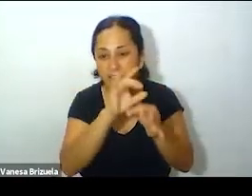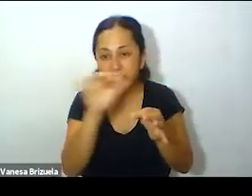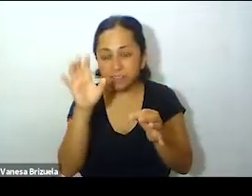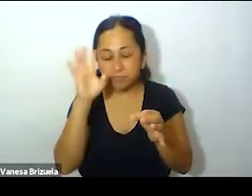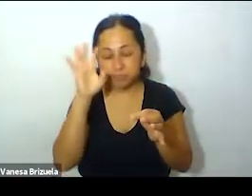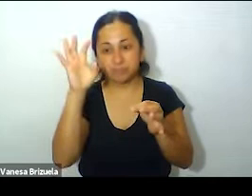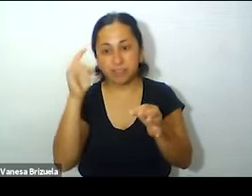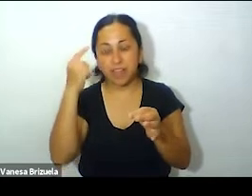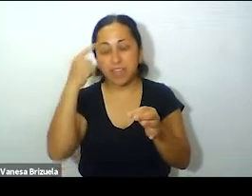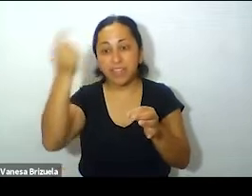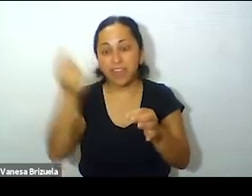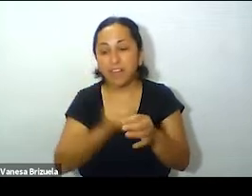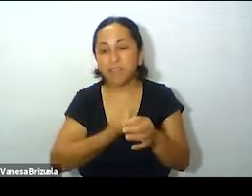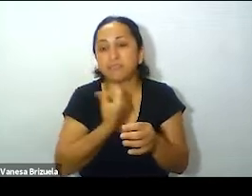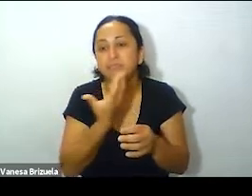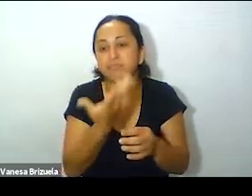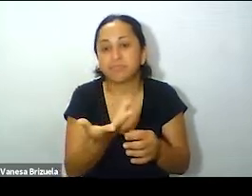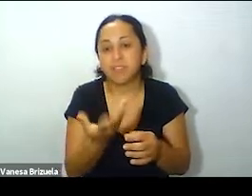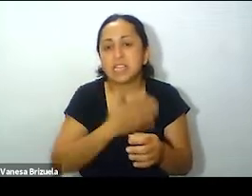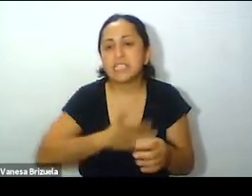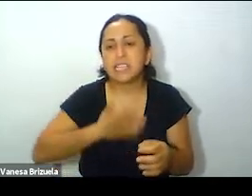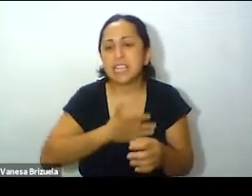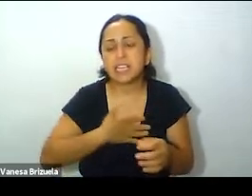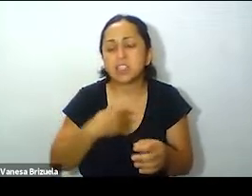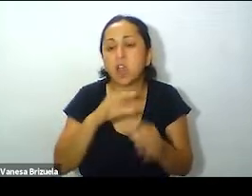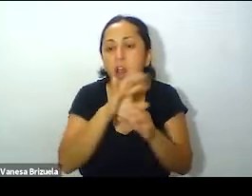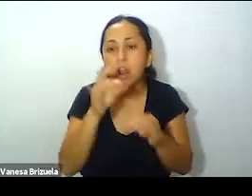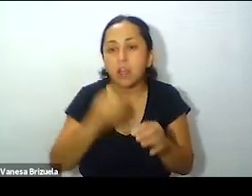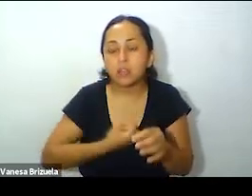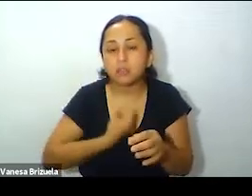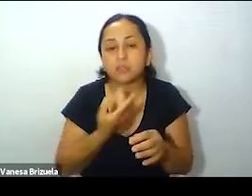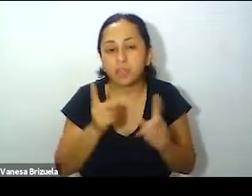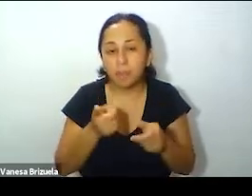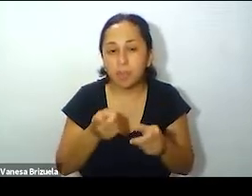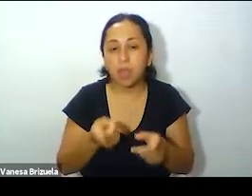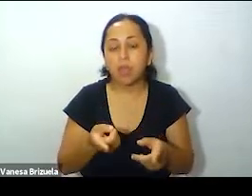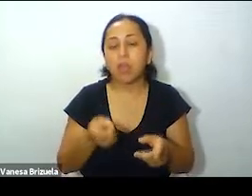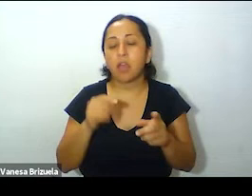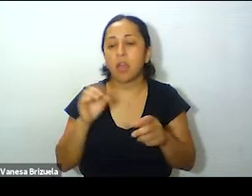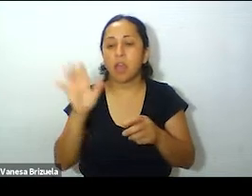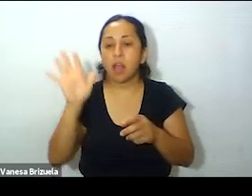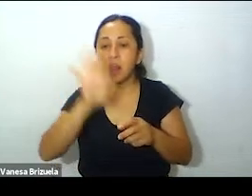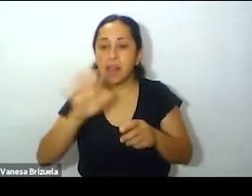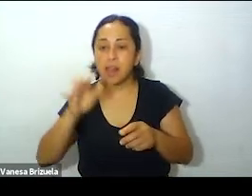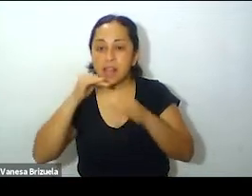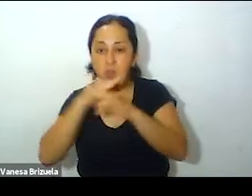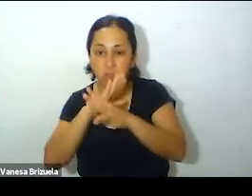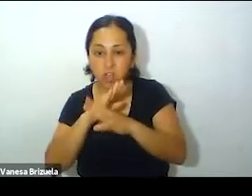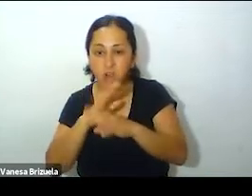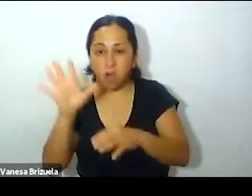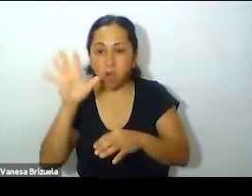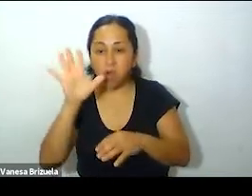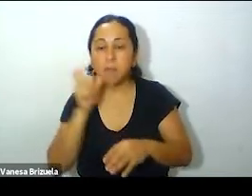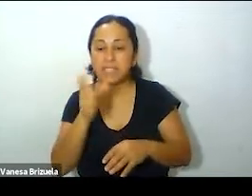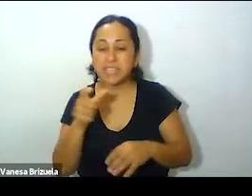la capacidad de comunicar ideas y sensaciones por sí solos, al mismo tiempo que potencian el mensaje